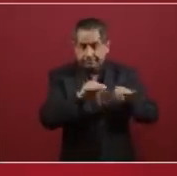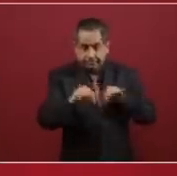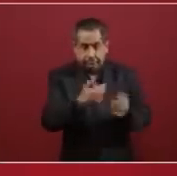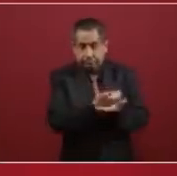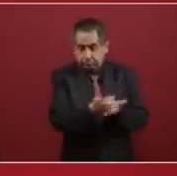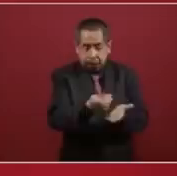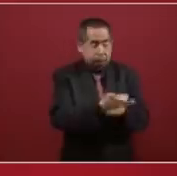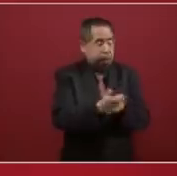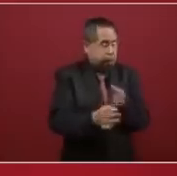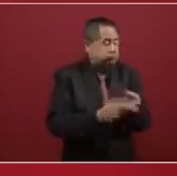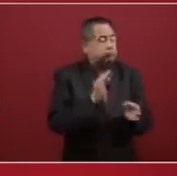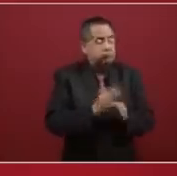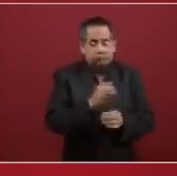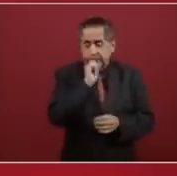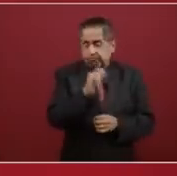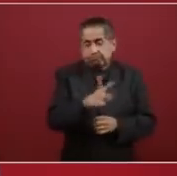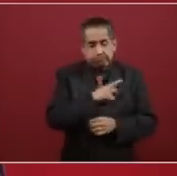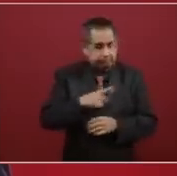sin